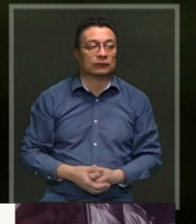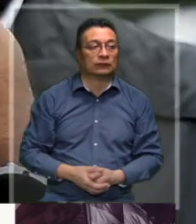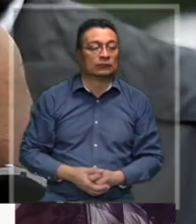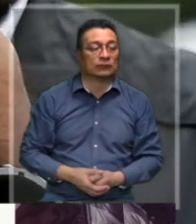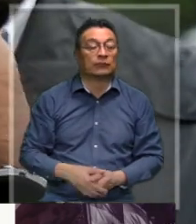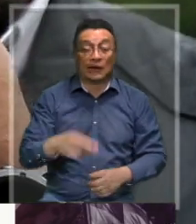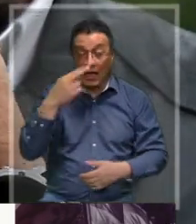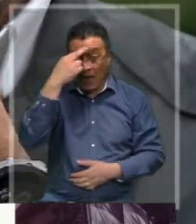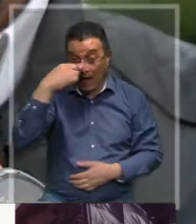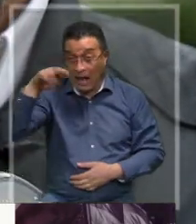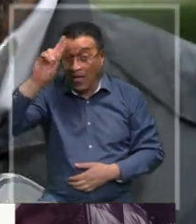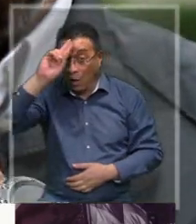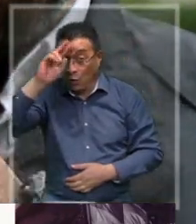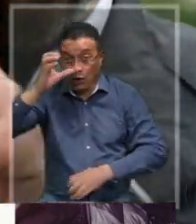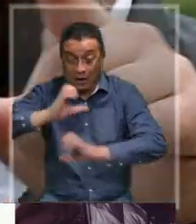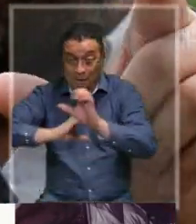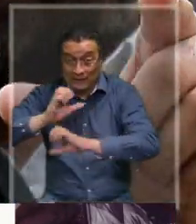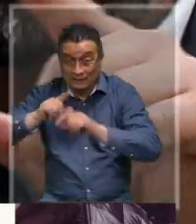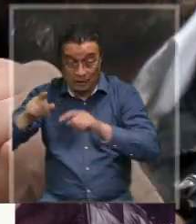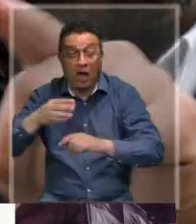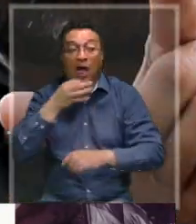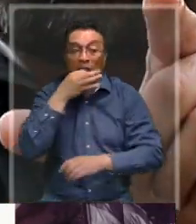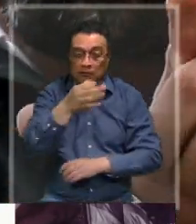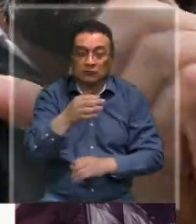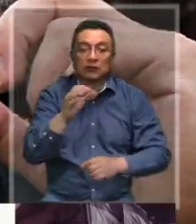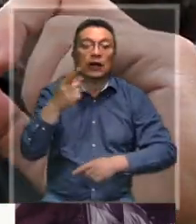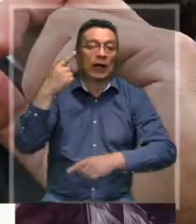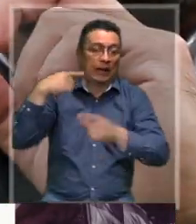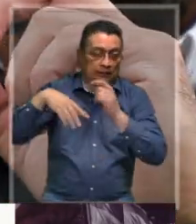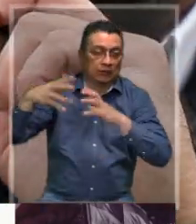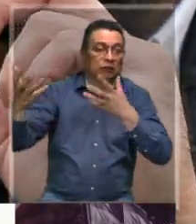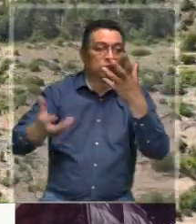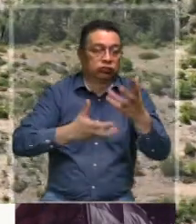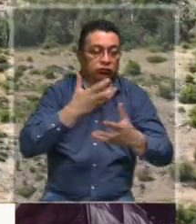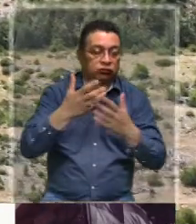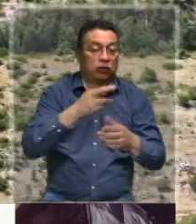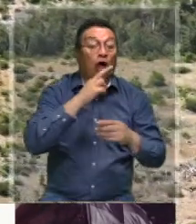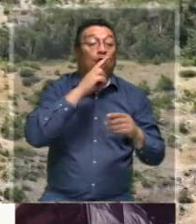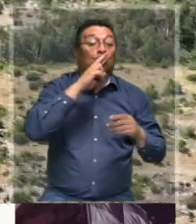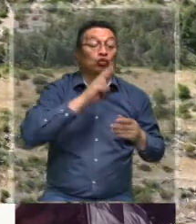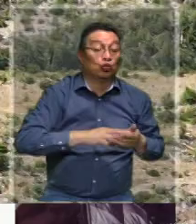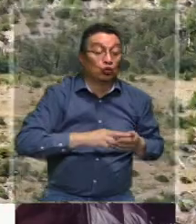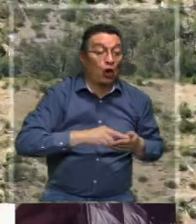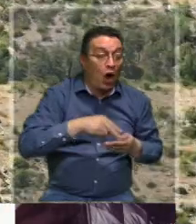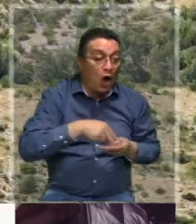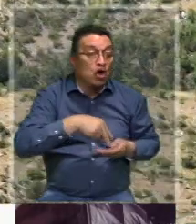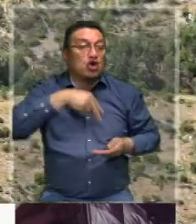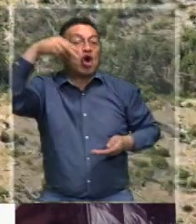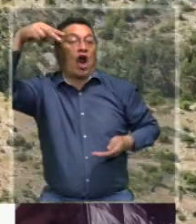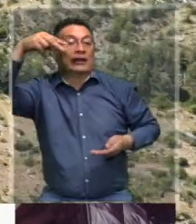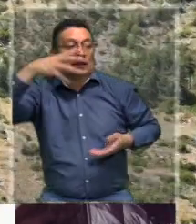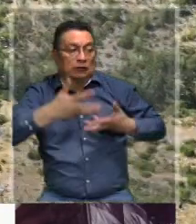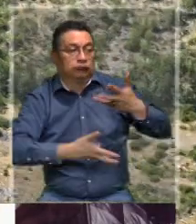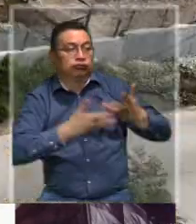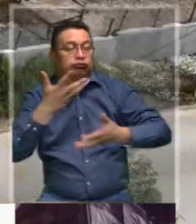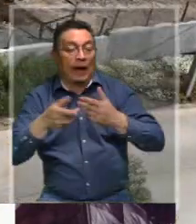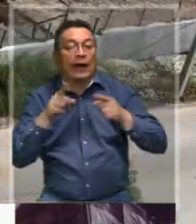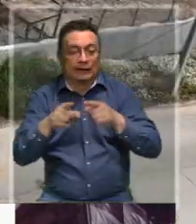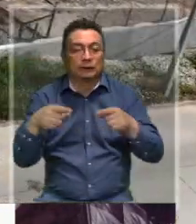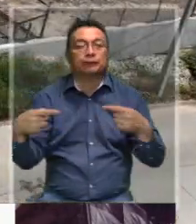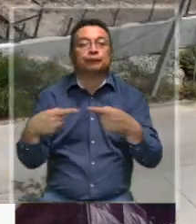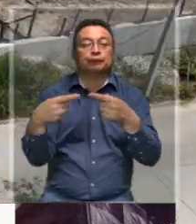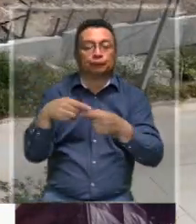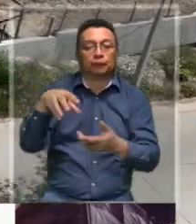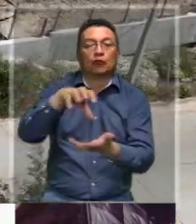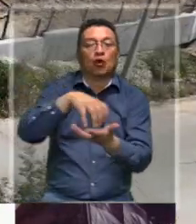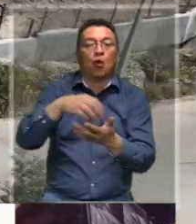Arauco además explica que el historial de incendios en la zona va de sur a norte. Y ahí es donde se produce una controversia en torno al pueblo.